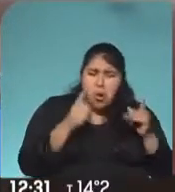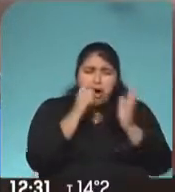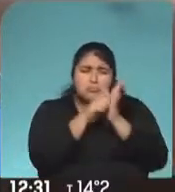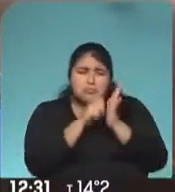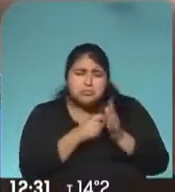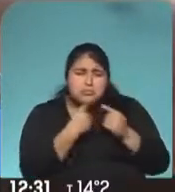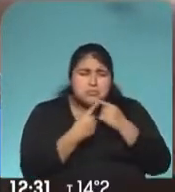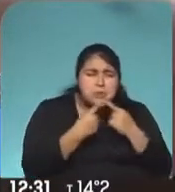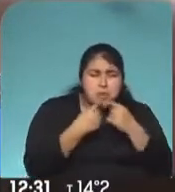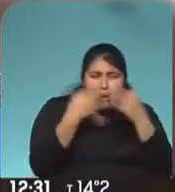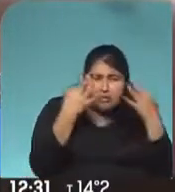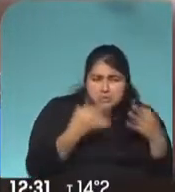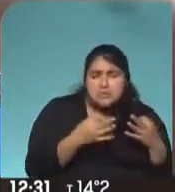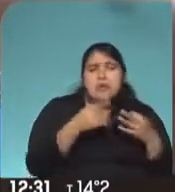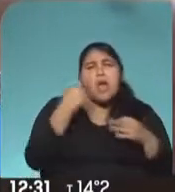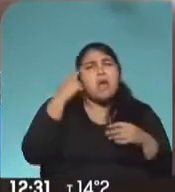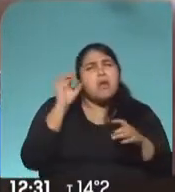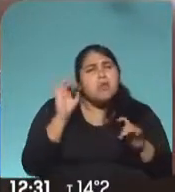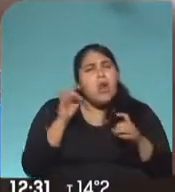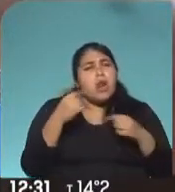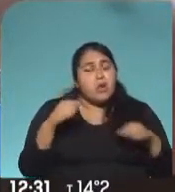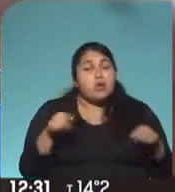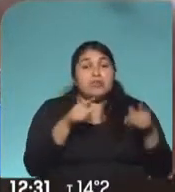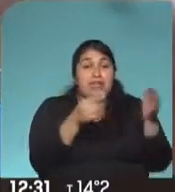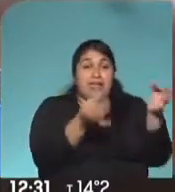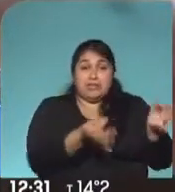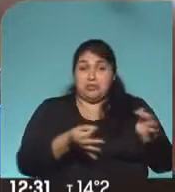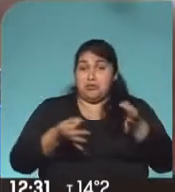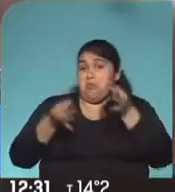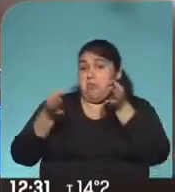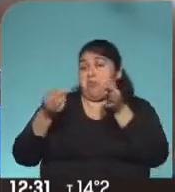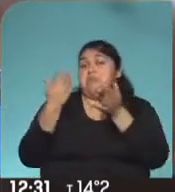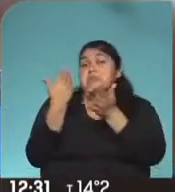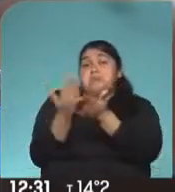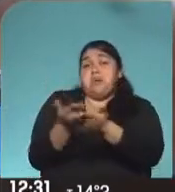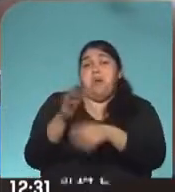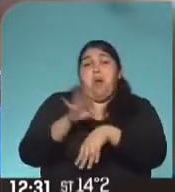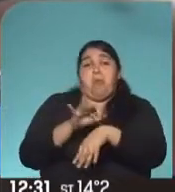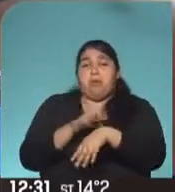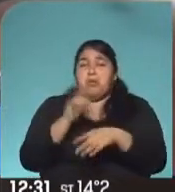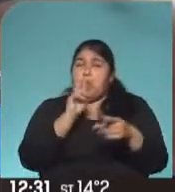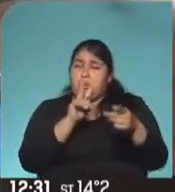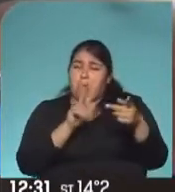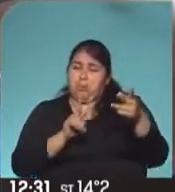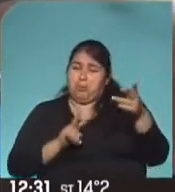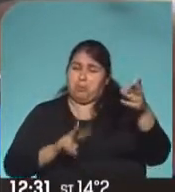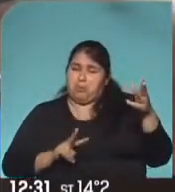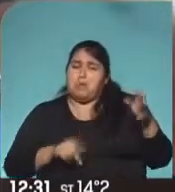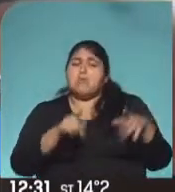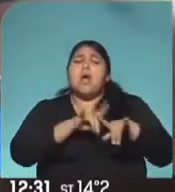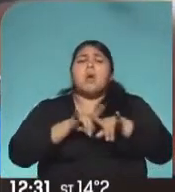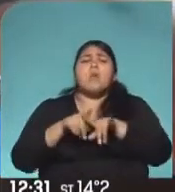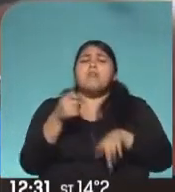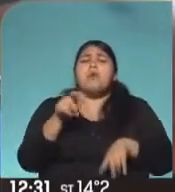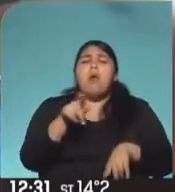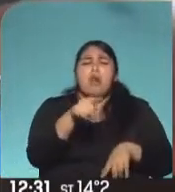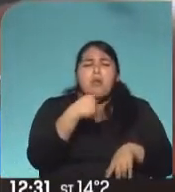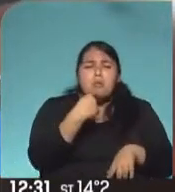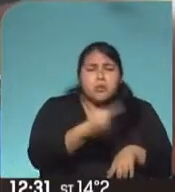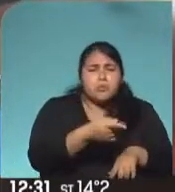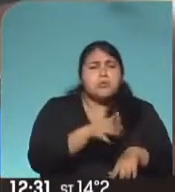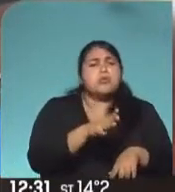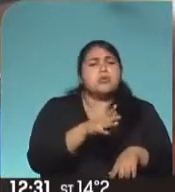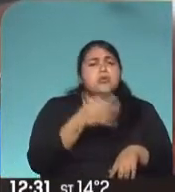nadie pareciera curarle graña y te puede ayudar mucho para adelantar y tomar conciencia está la consigue el lugar online daniel